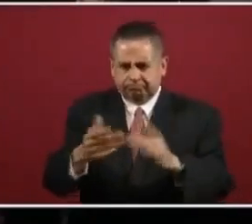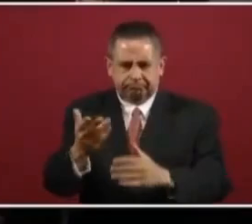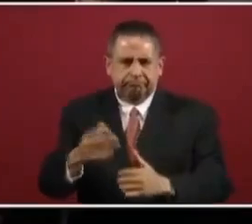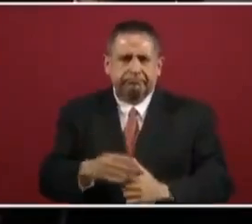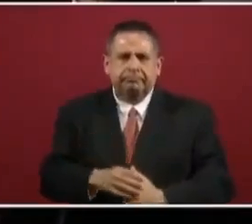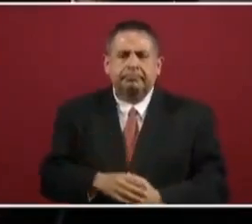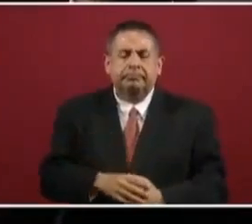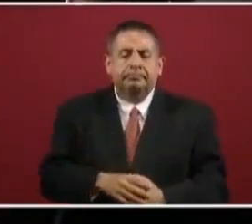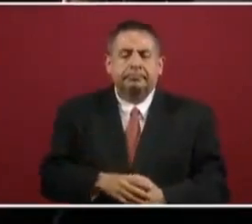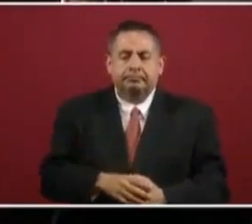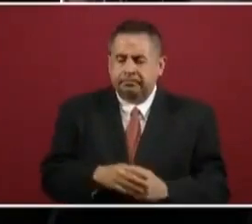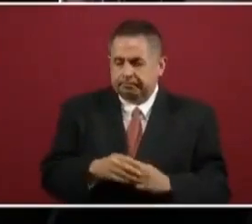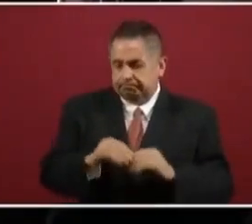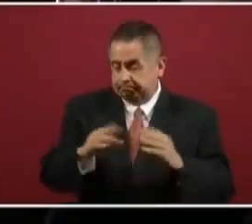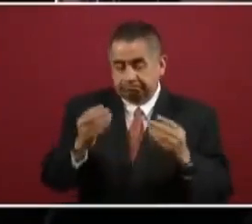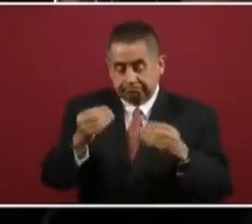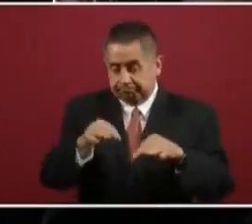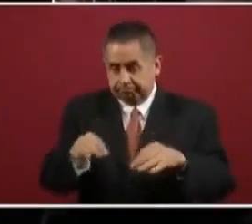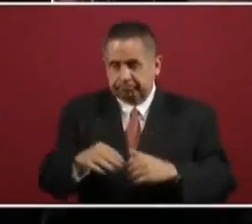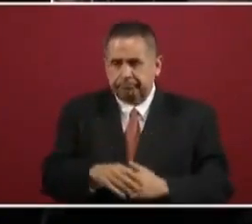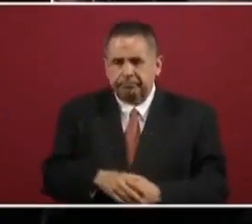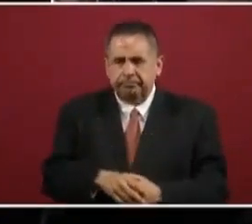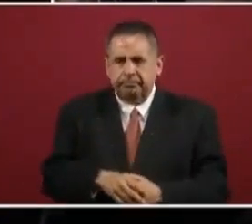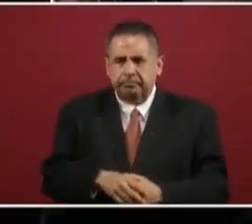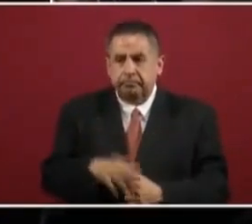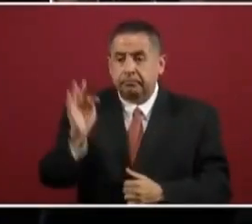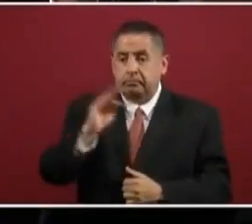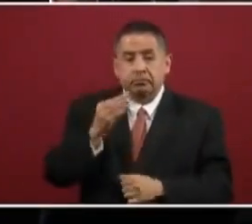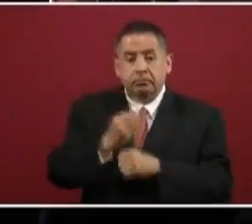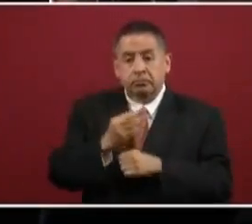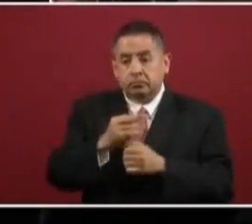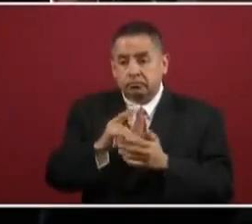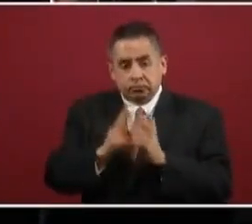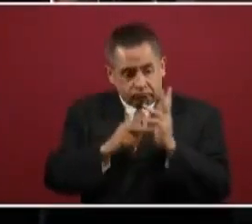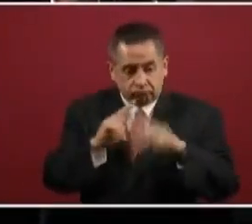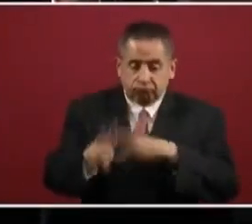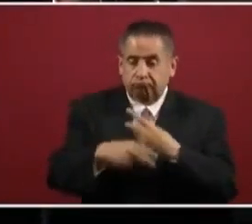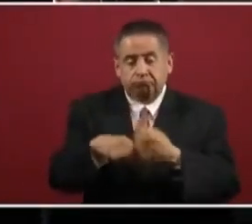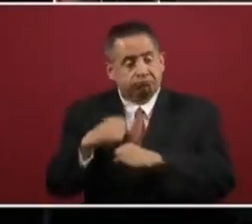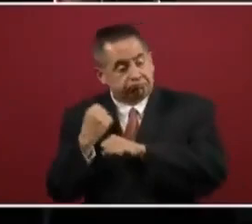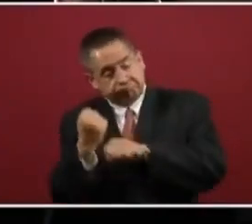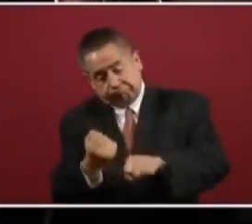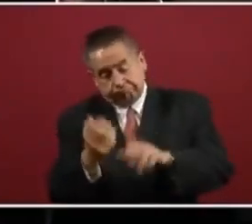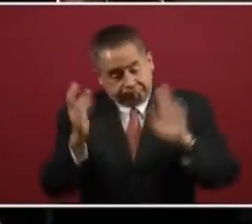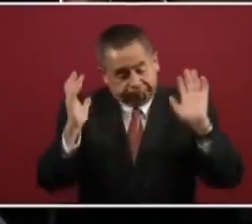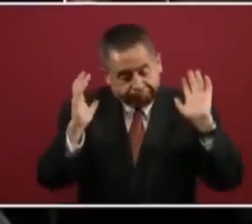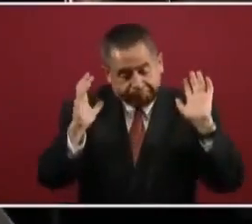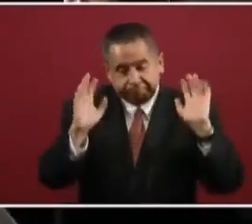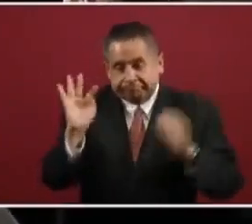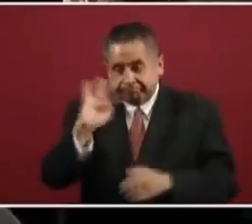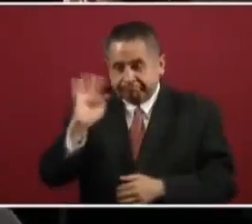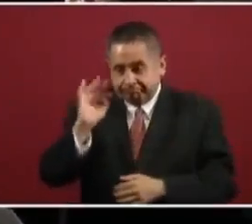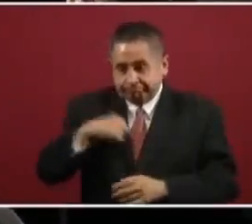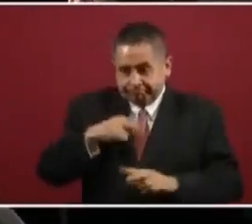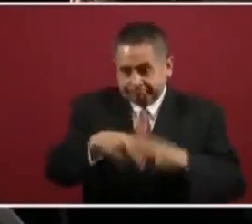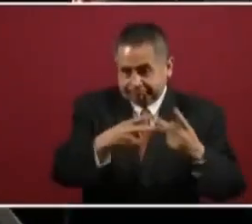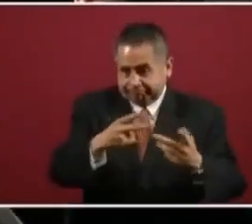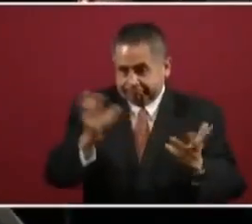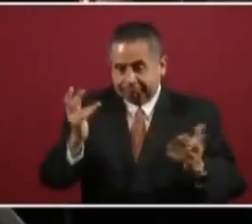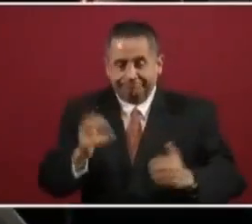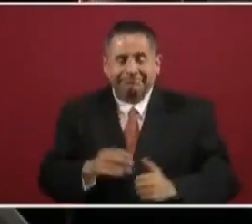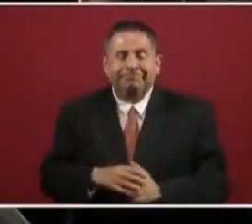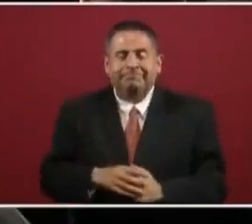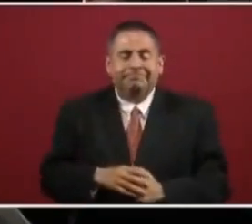conocer muchísima señor presidente puede ser que vaya otra vez al béisbol Buenos días señor